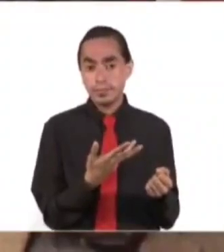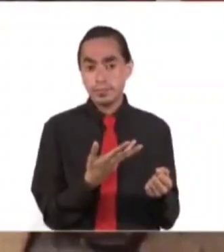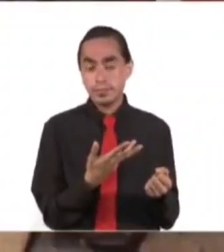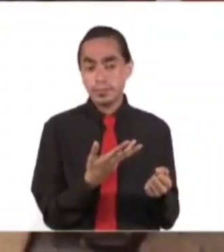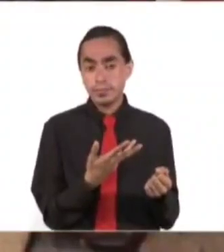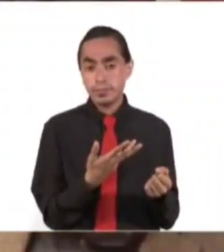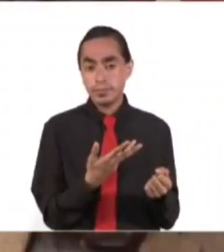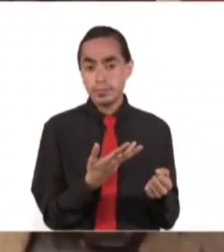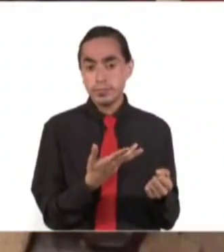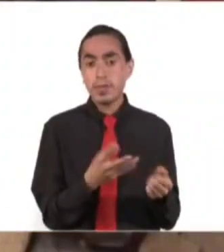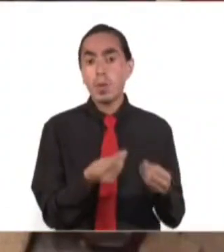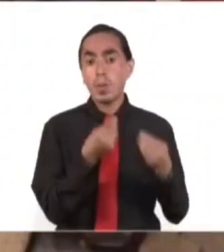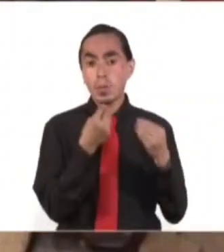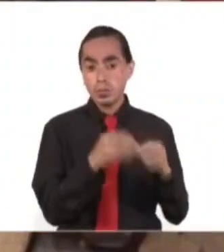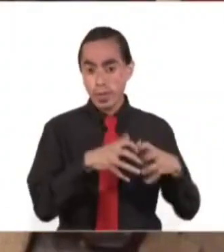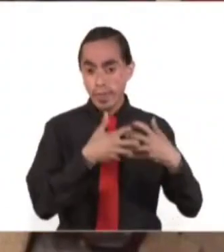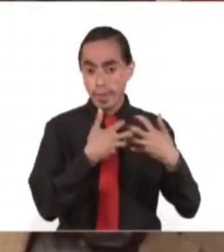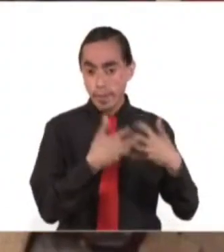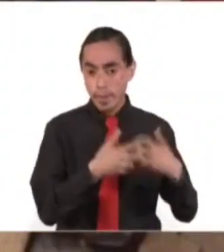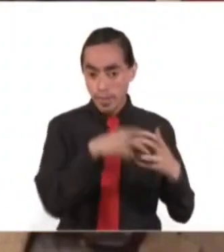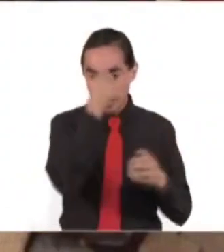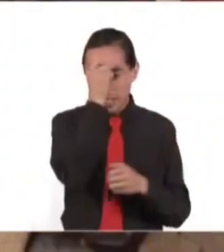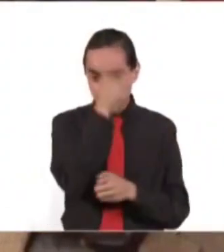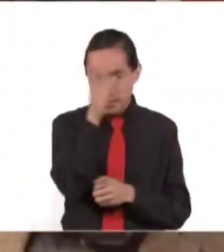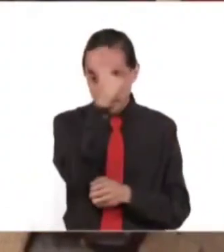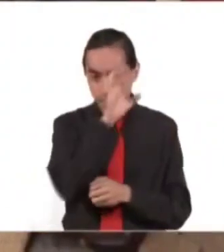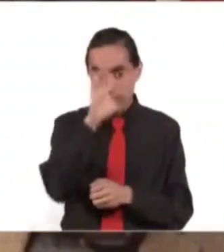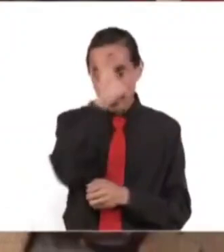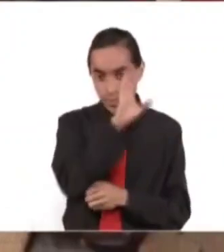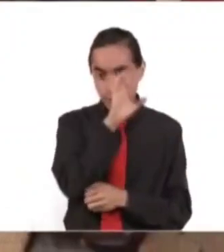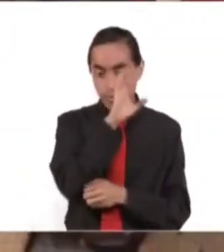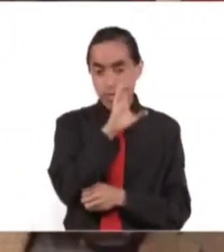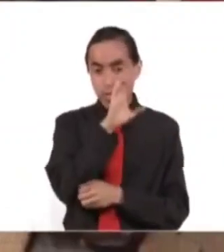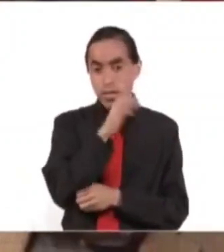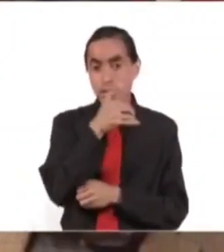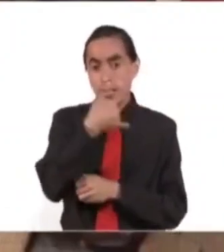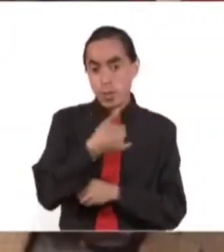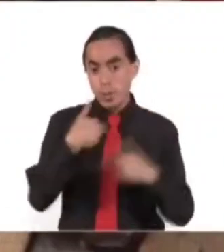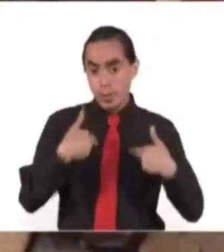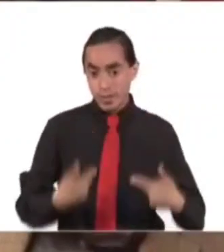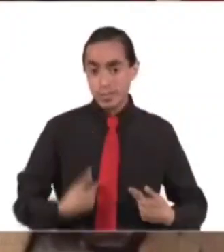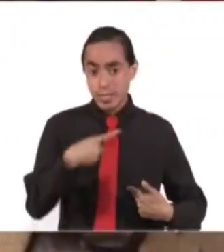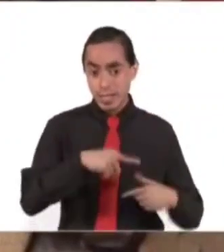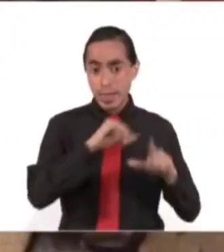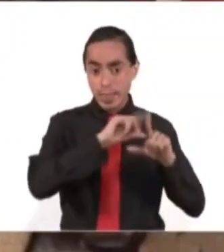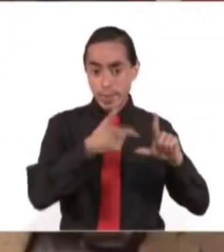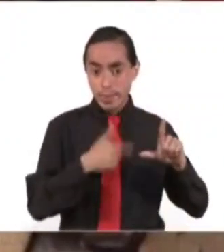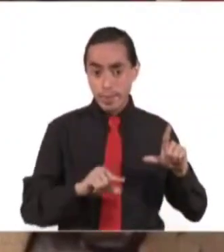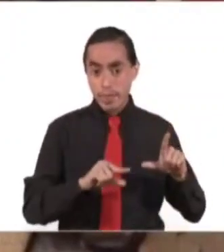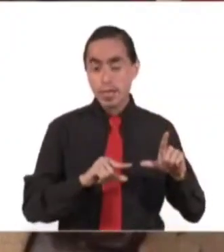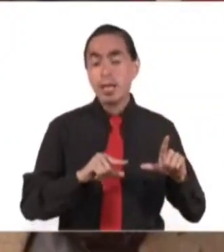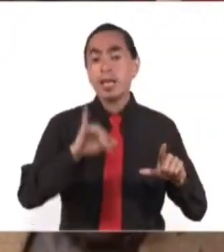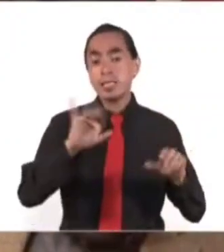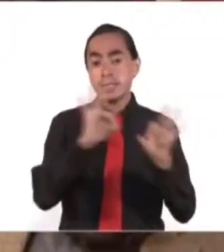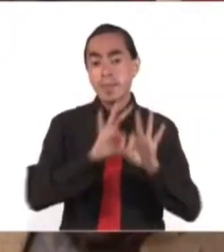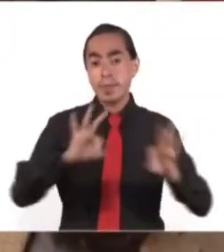la producción científica, tecnológica y humanística del país. Es importante reconocer que la experiencia de la Ciudad de México